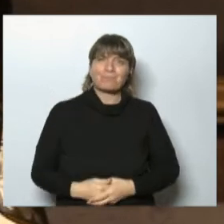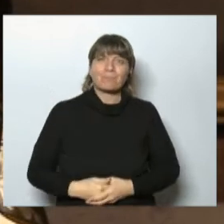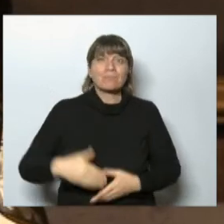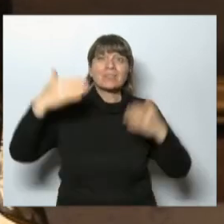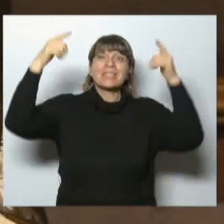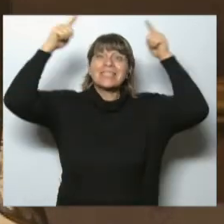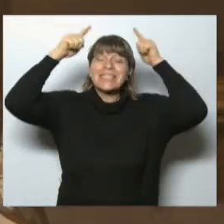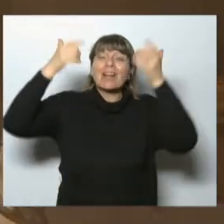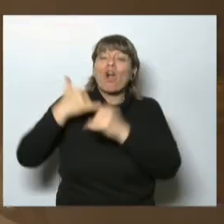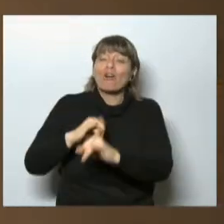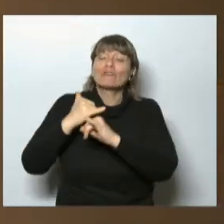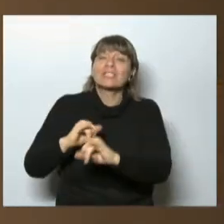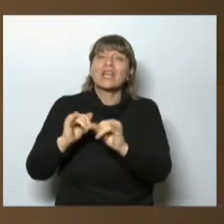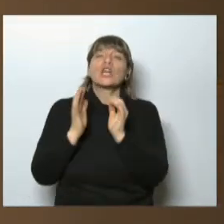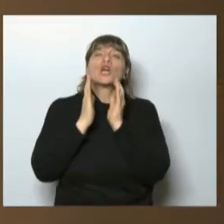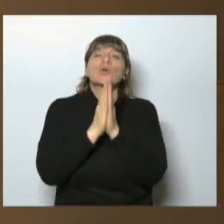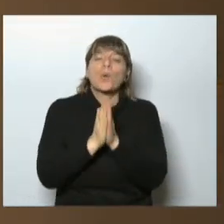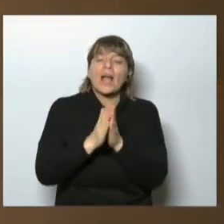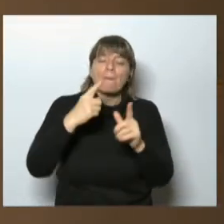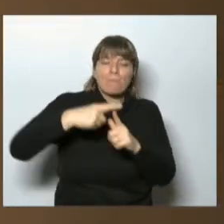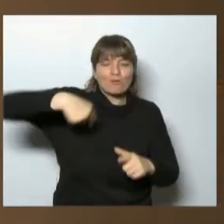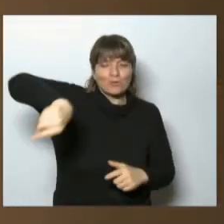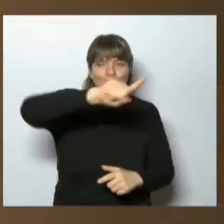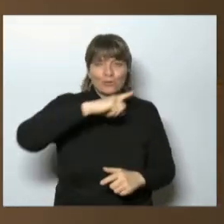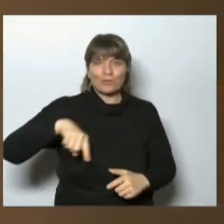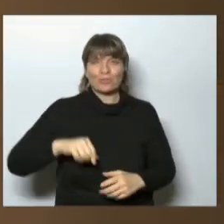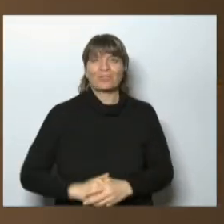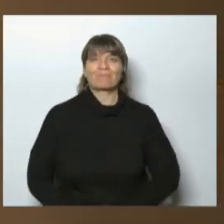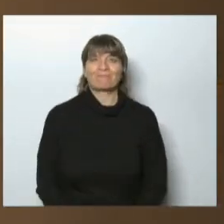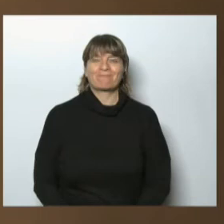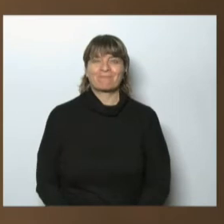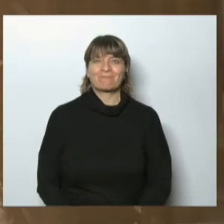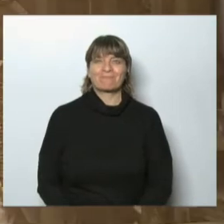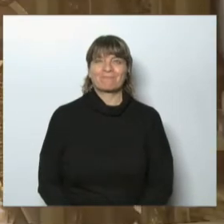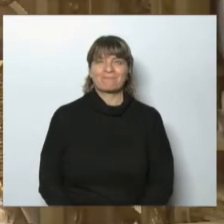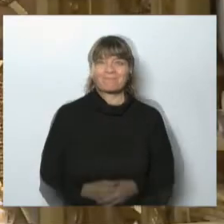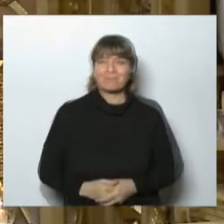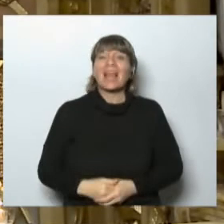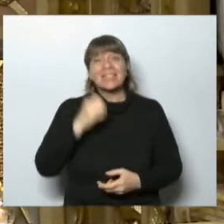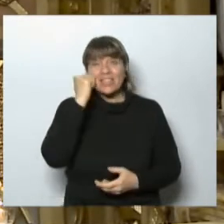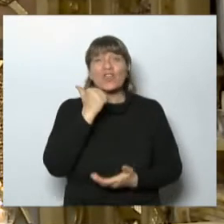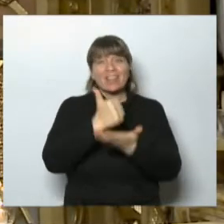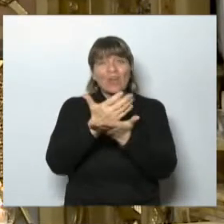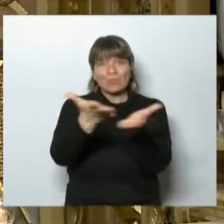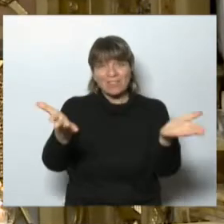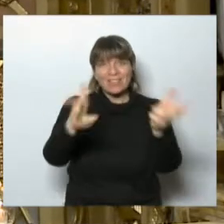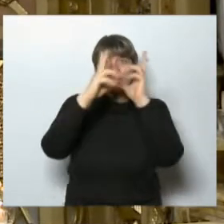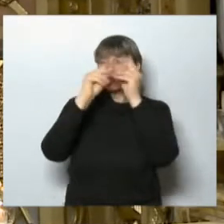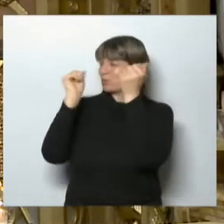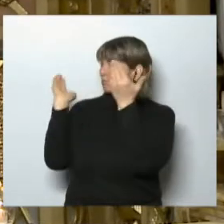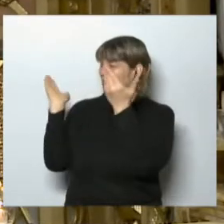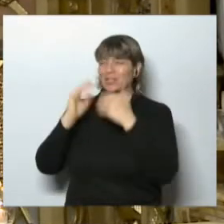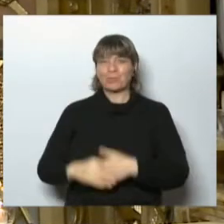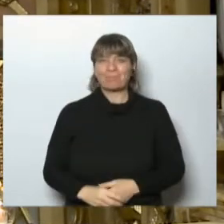Amén. San José, ruega por nosotros. El Señor esté con